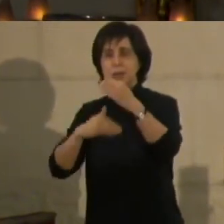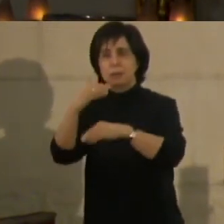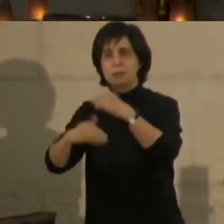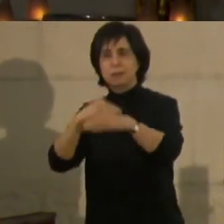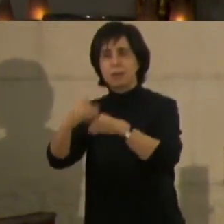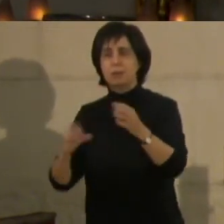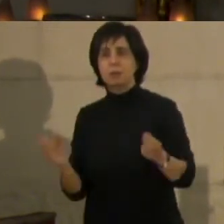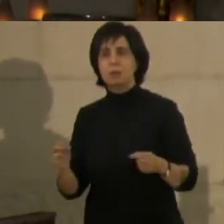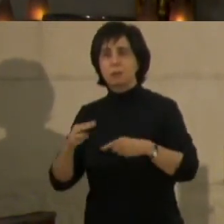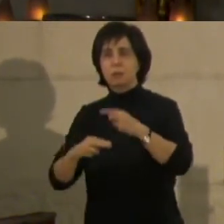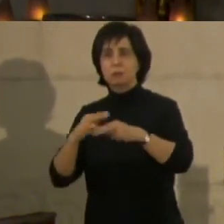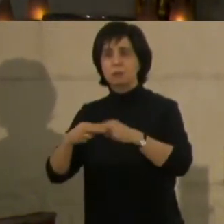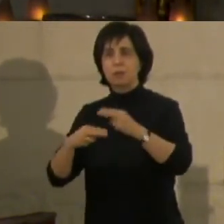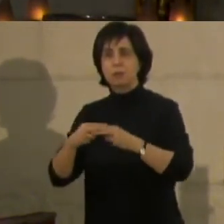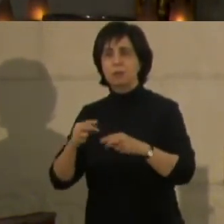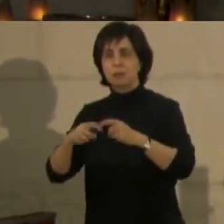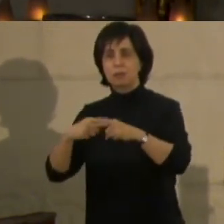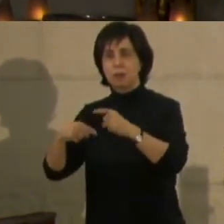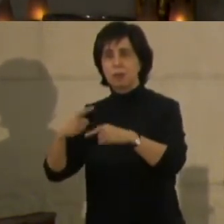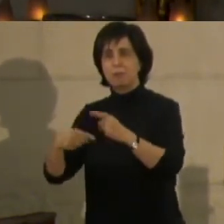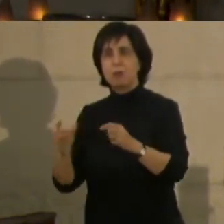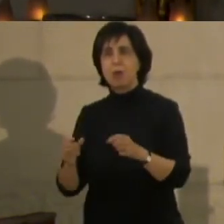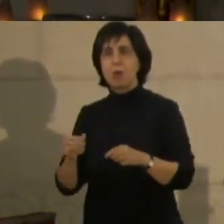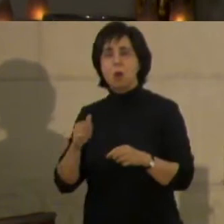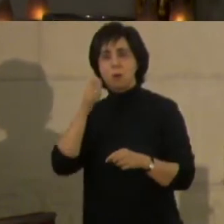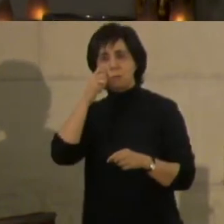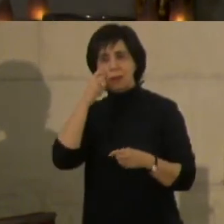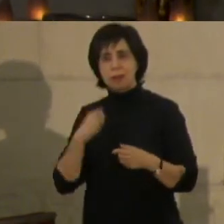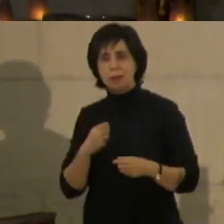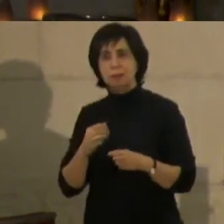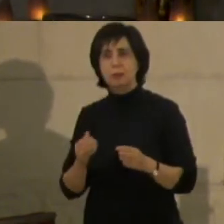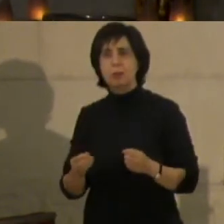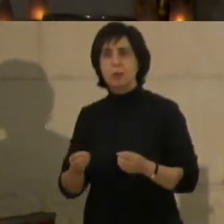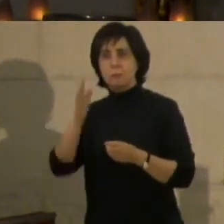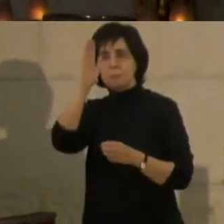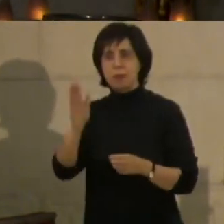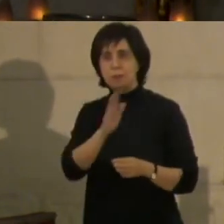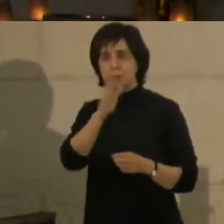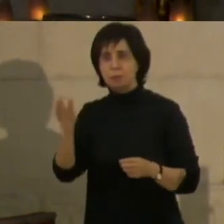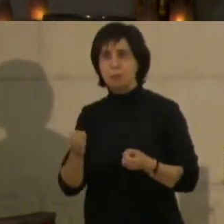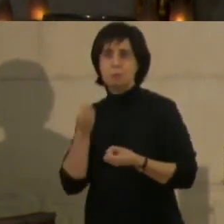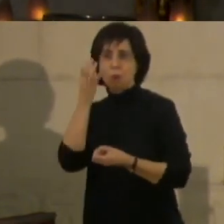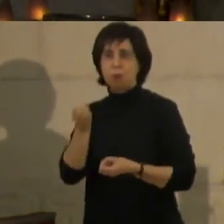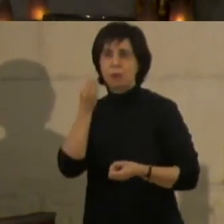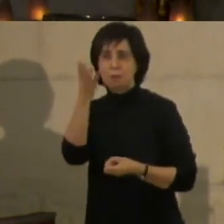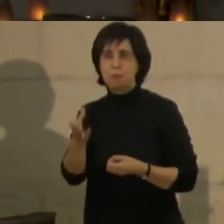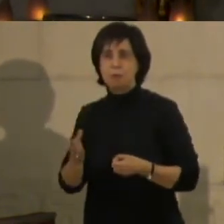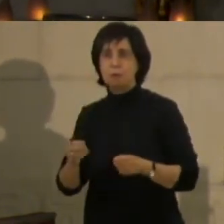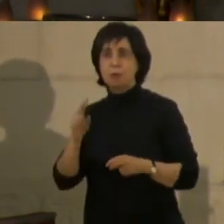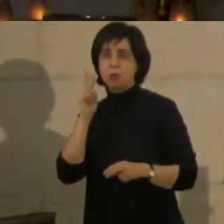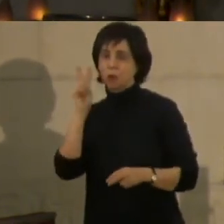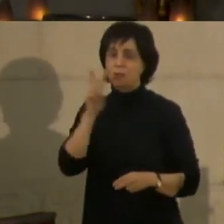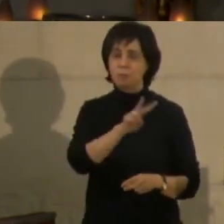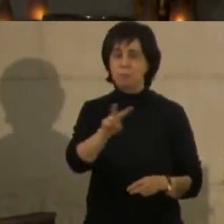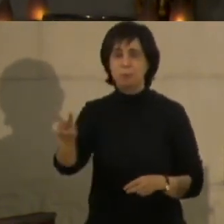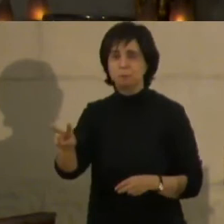esta familia humana. Por eso, hermanos, es un regalo hoy la palabra. Bendigo, proclamo y